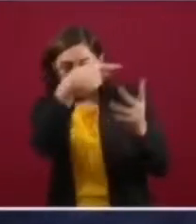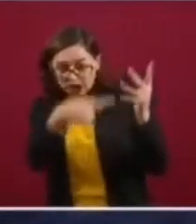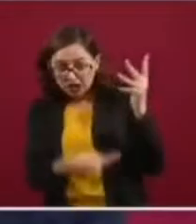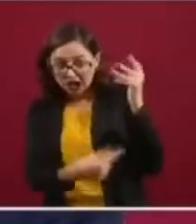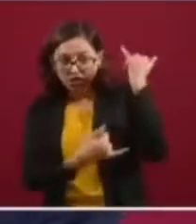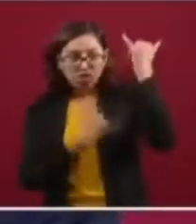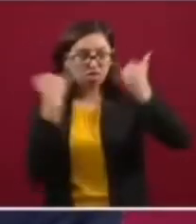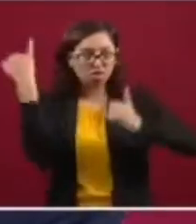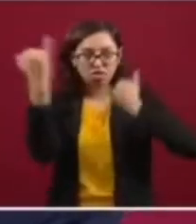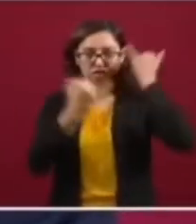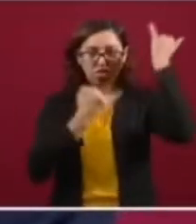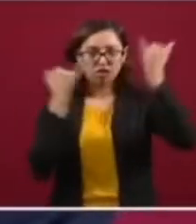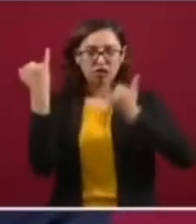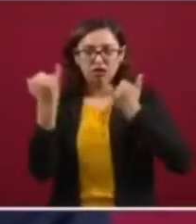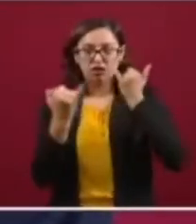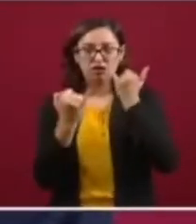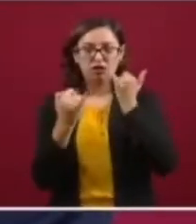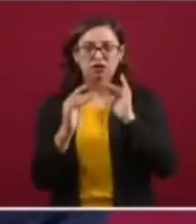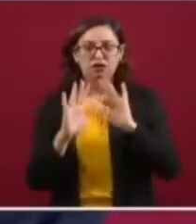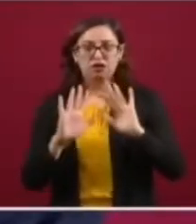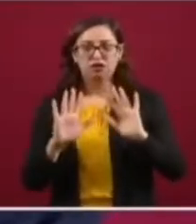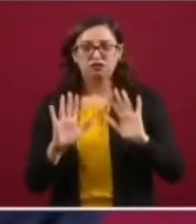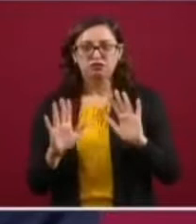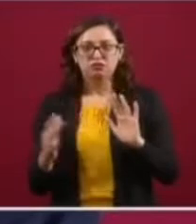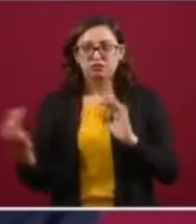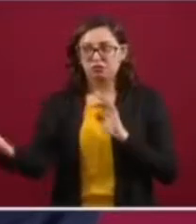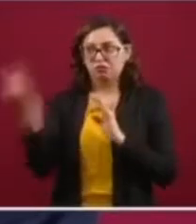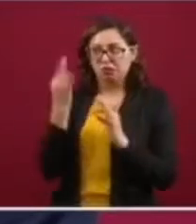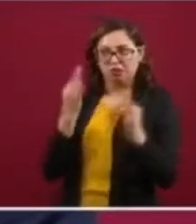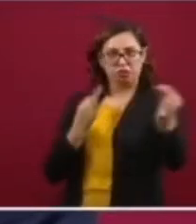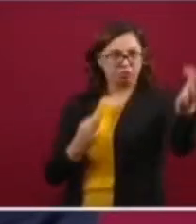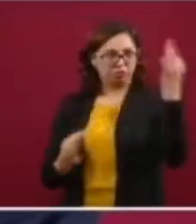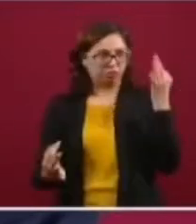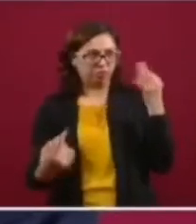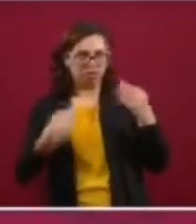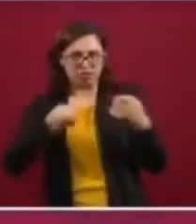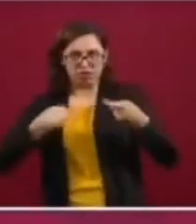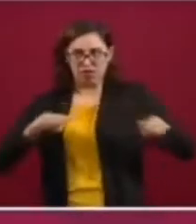permito que nadie me manipulen